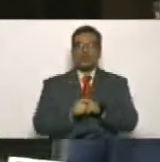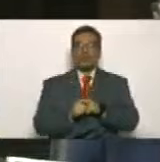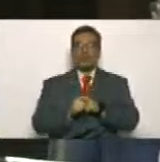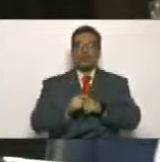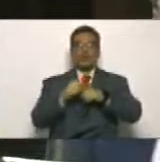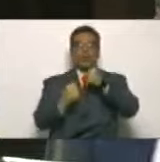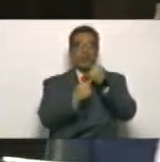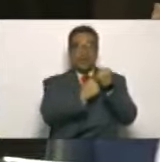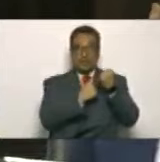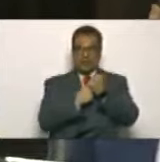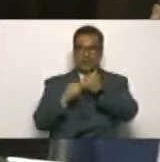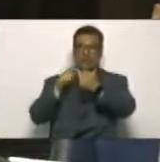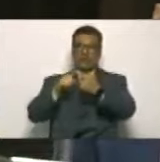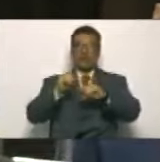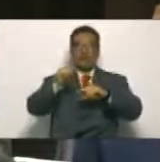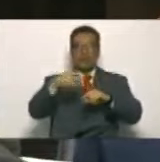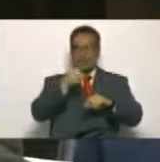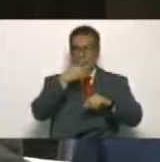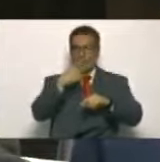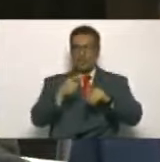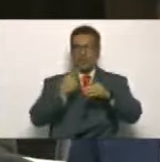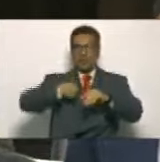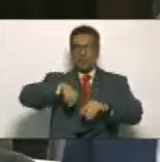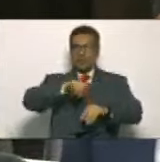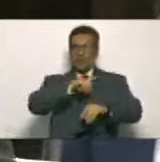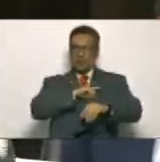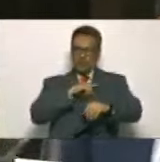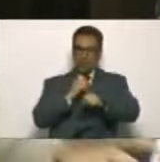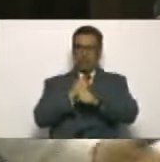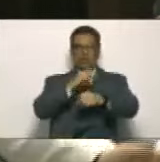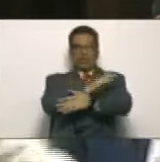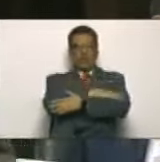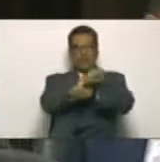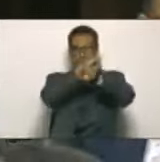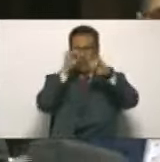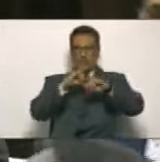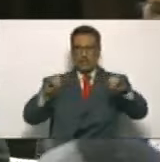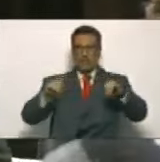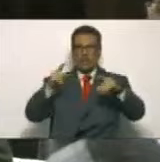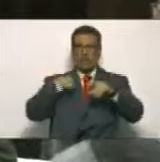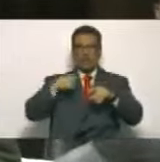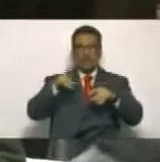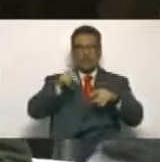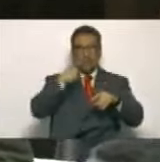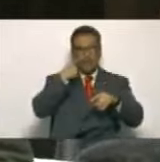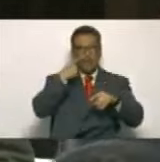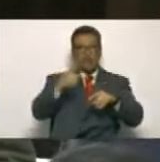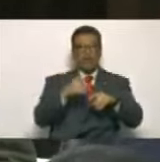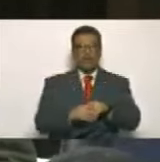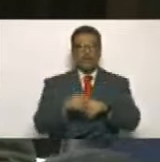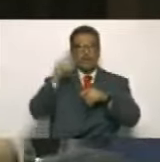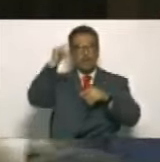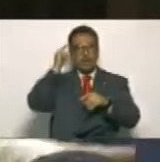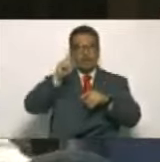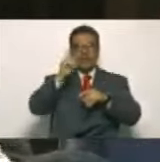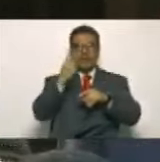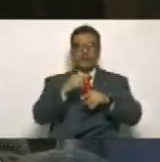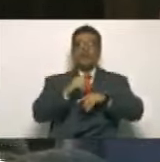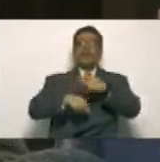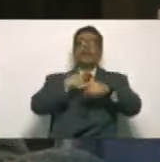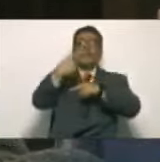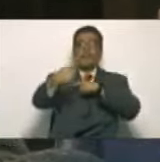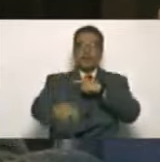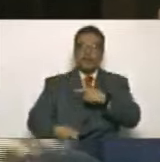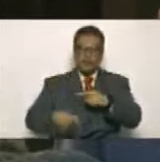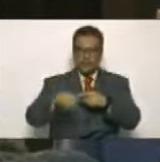dan soporte tan eficiente a nuestras gestiones. Feliz año a quien no había visto. Me queda un día para dar feliz año porque mañana es